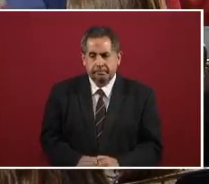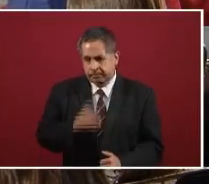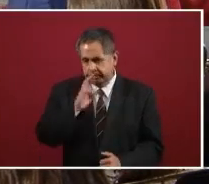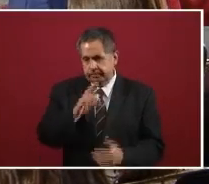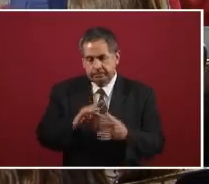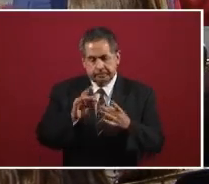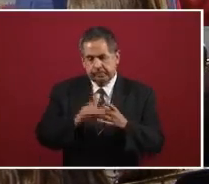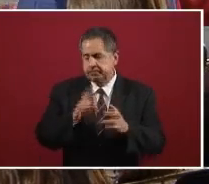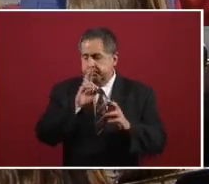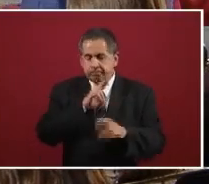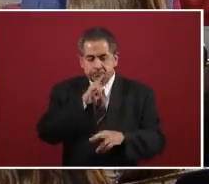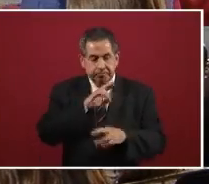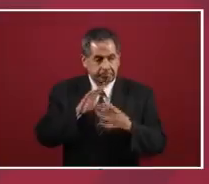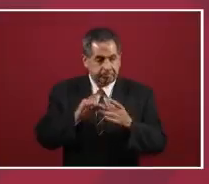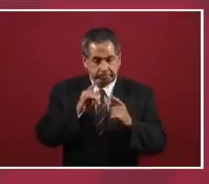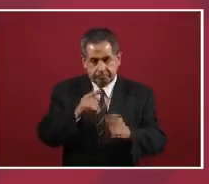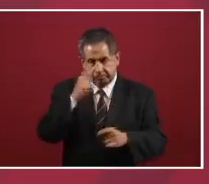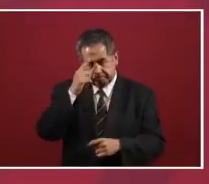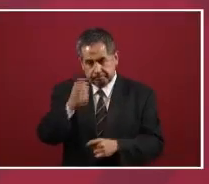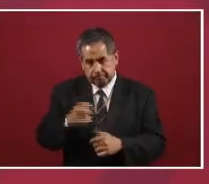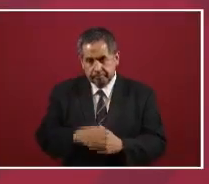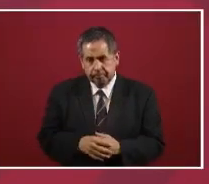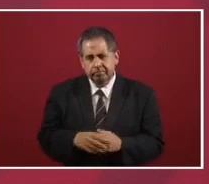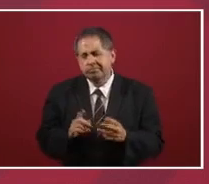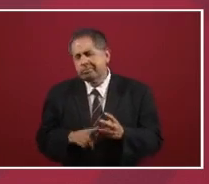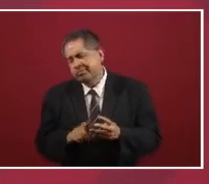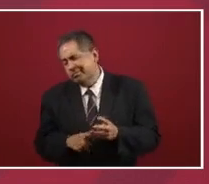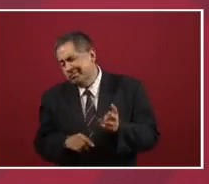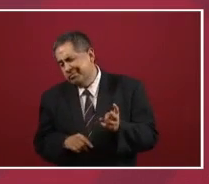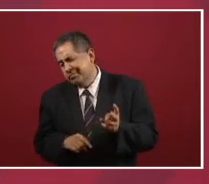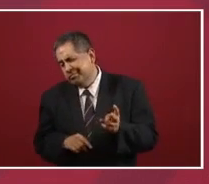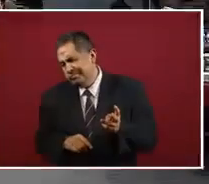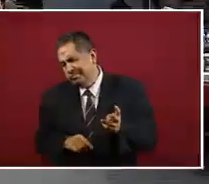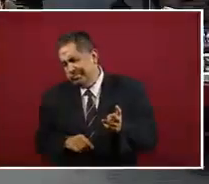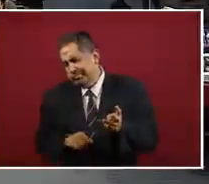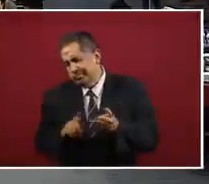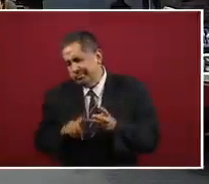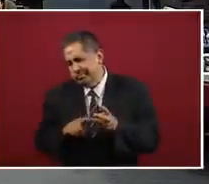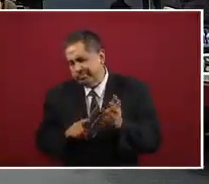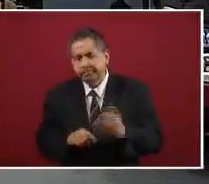resolver pronto, para eso es. ¿Lo tercero qué?